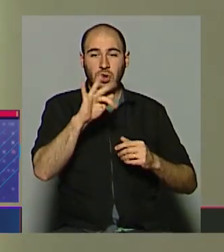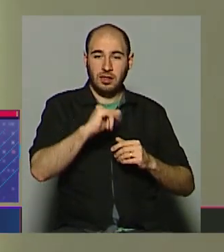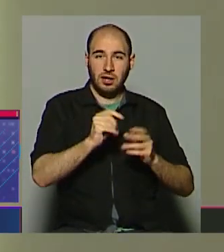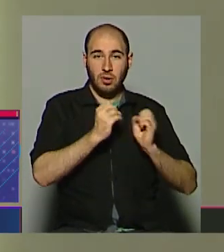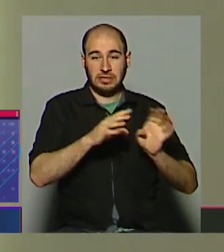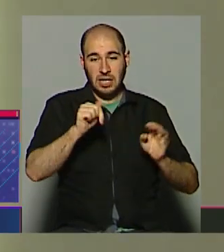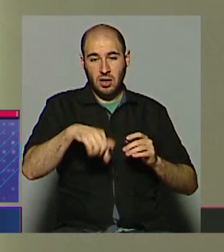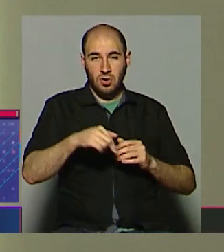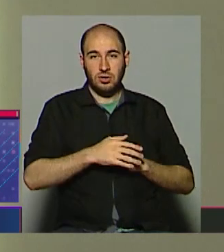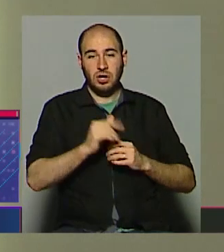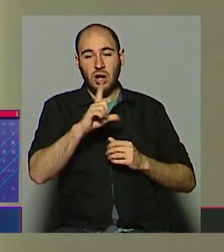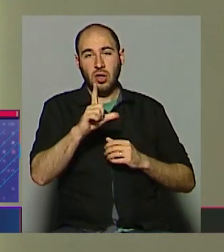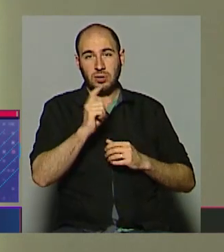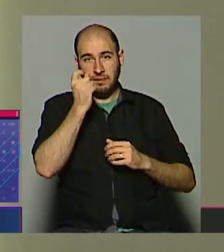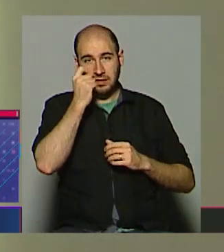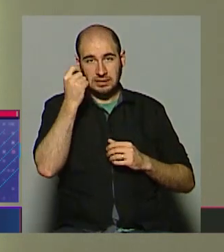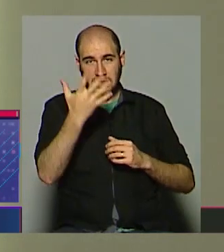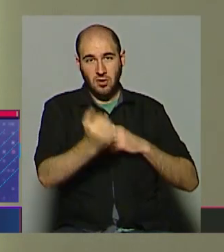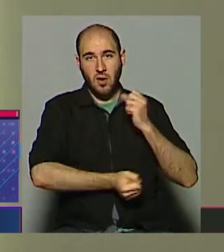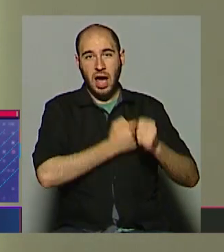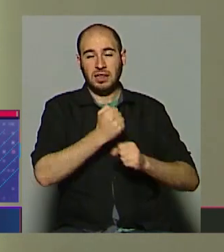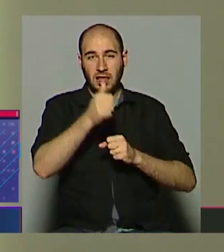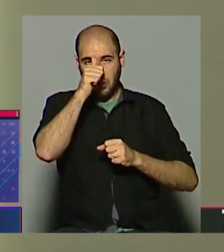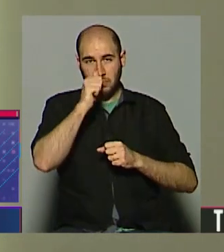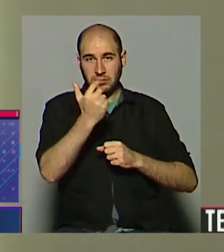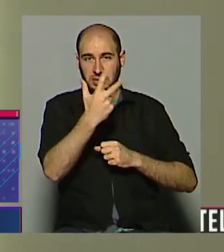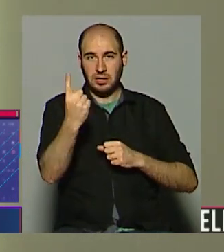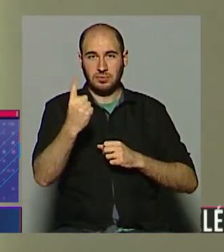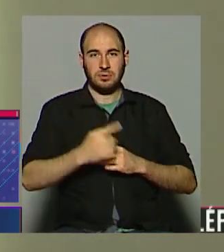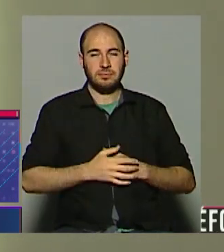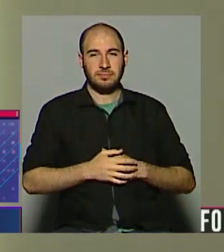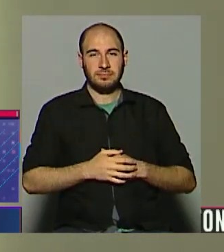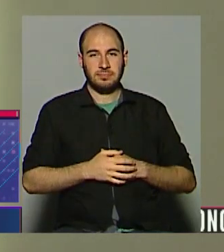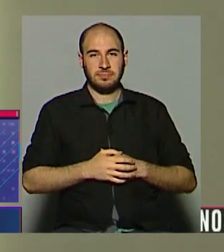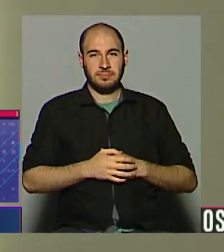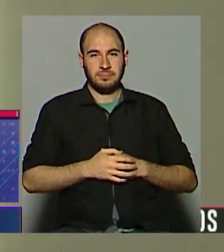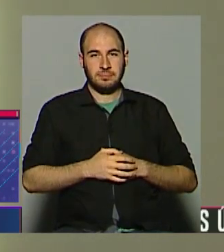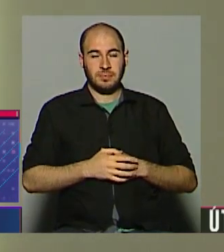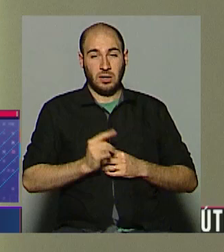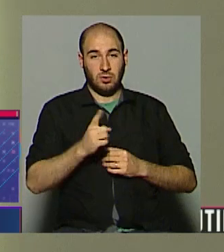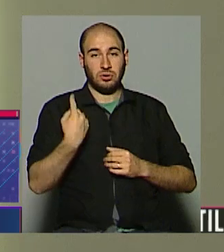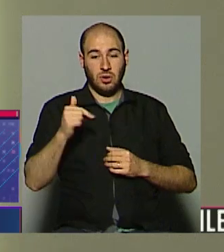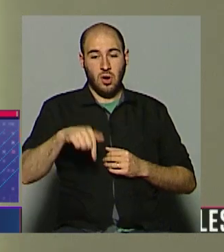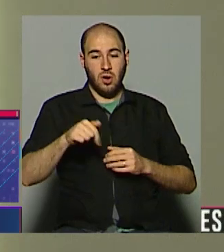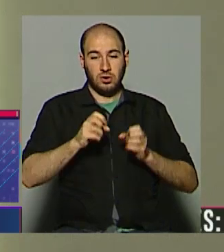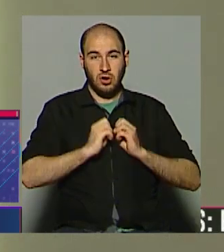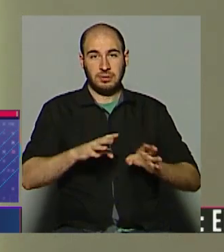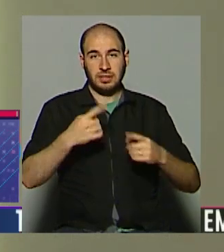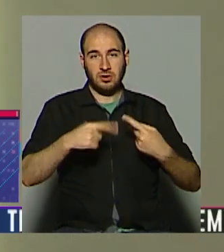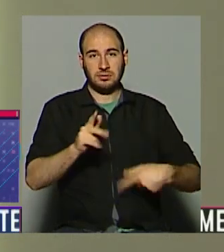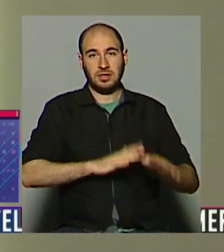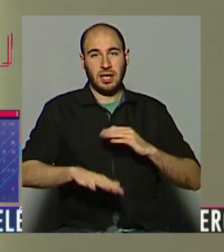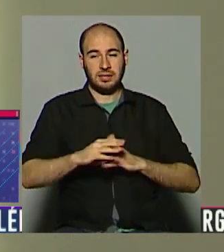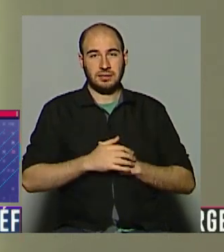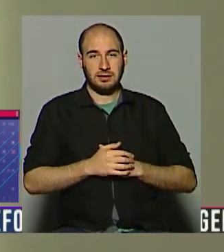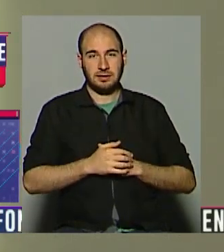empezó hoy, desde el lunes 25 al domingo 31. Uh-huh. Nosotros hoy empezamos con las actividades